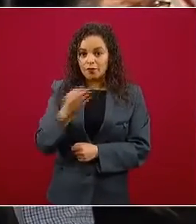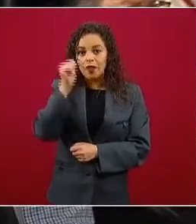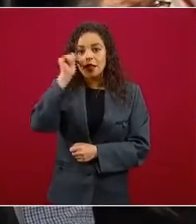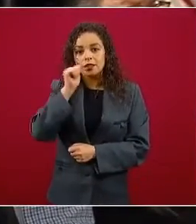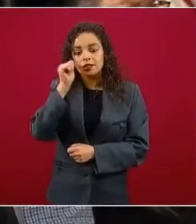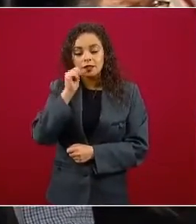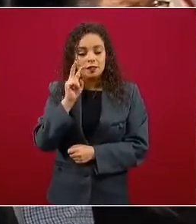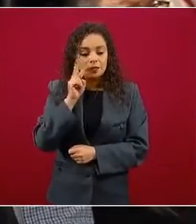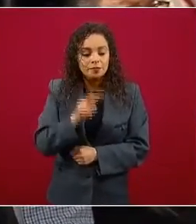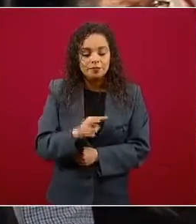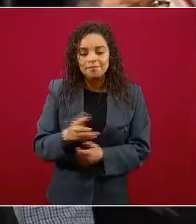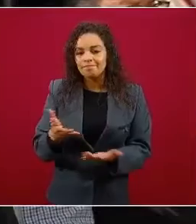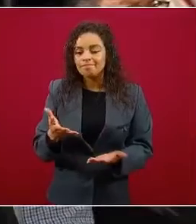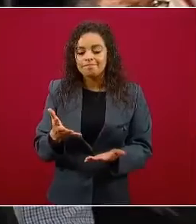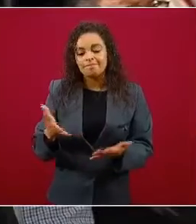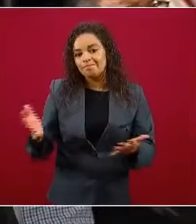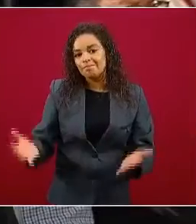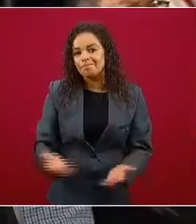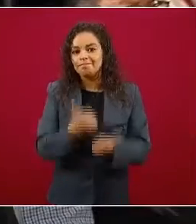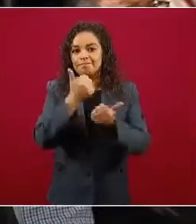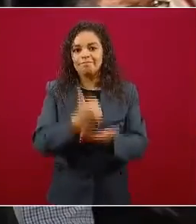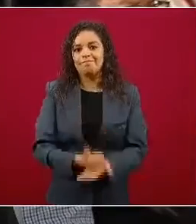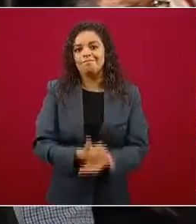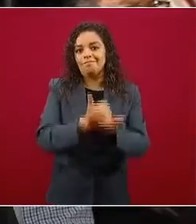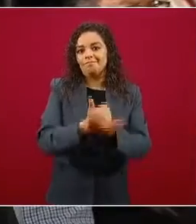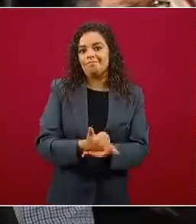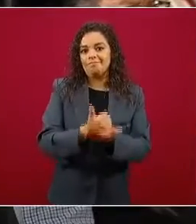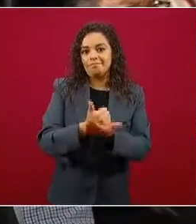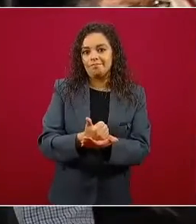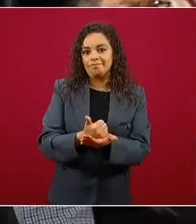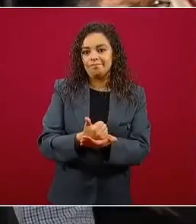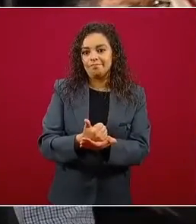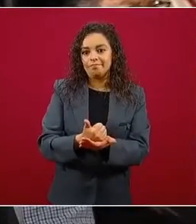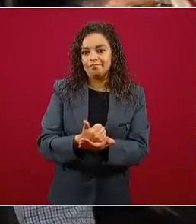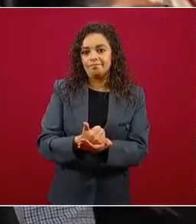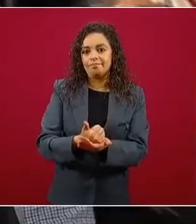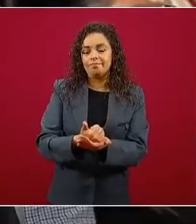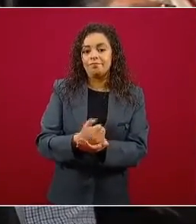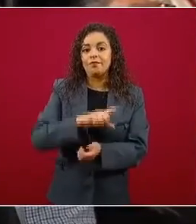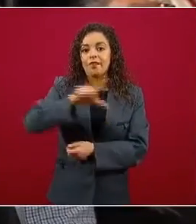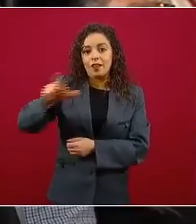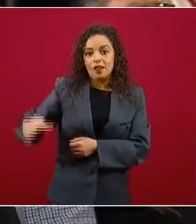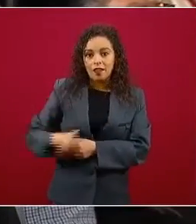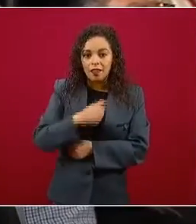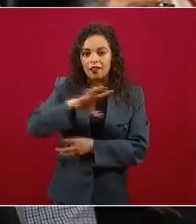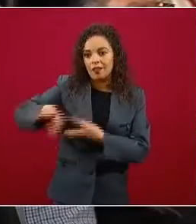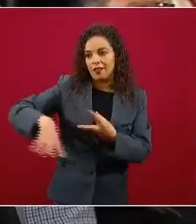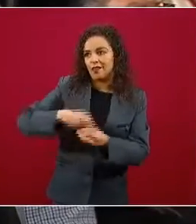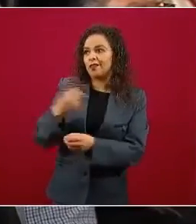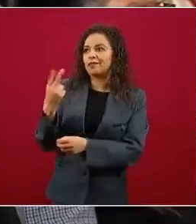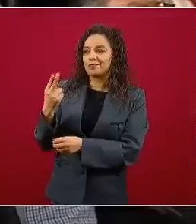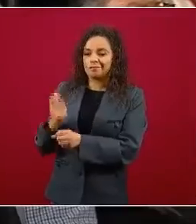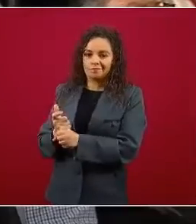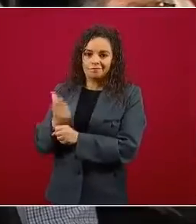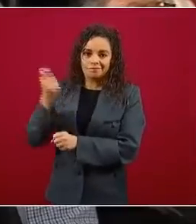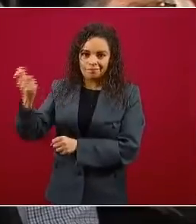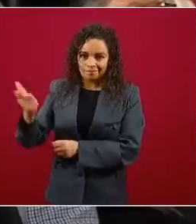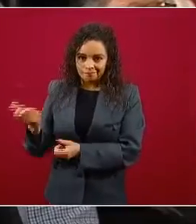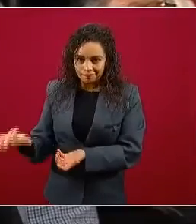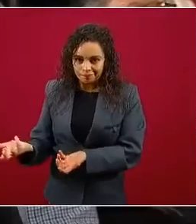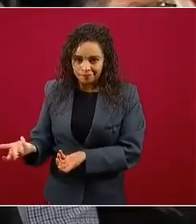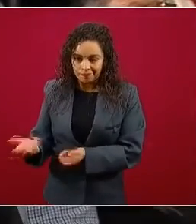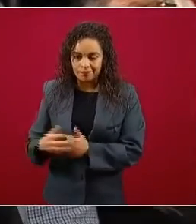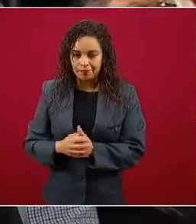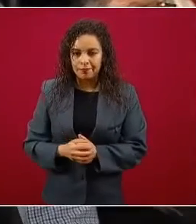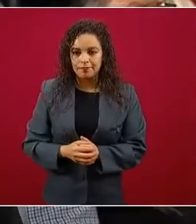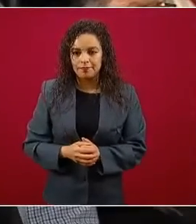y asumiendo esas deudas que luego se vuelven un lastre. Bueno, siempre las deudas son un lastre, pero a veces se vuelven mucho